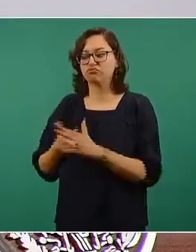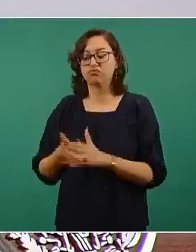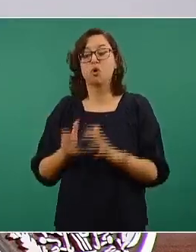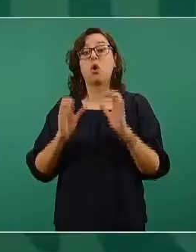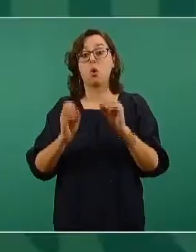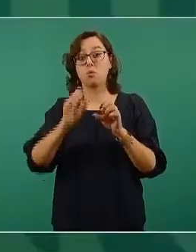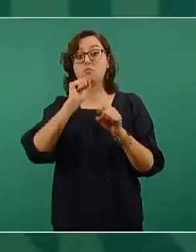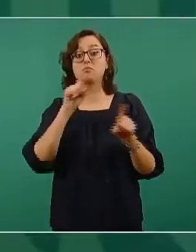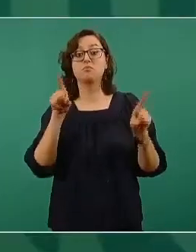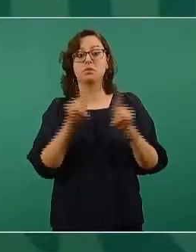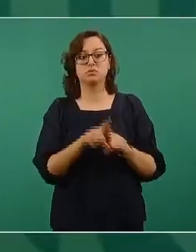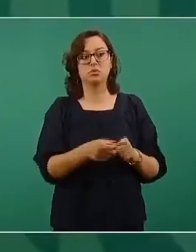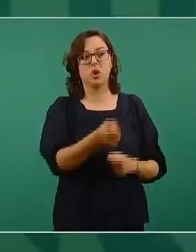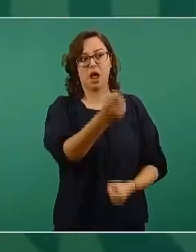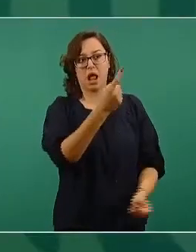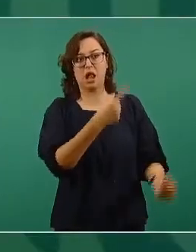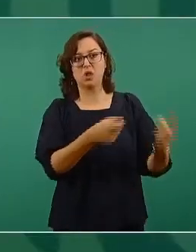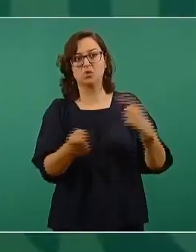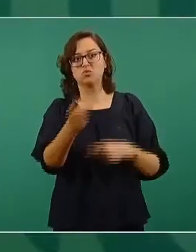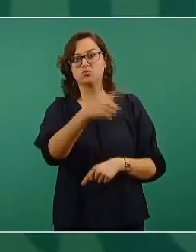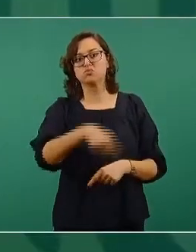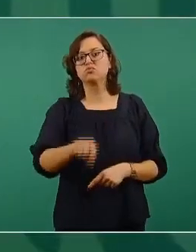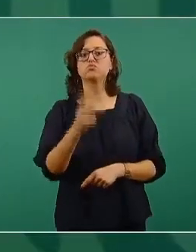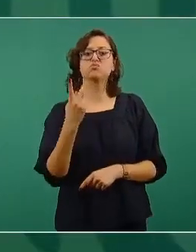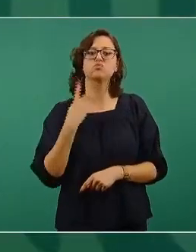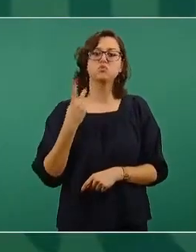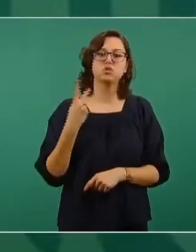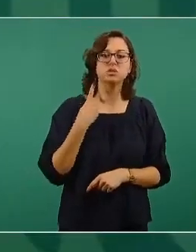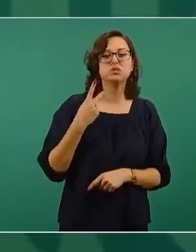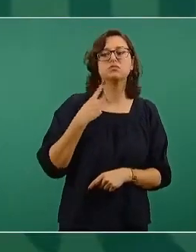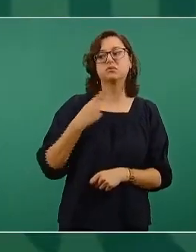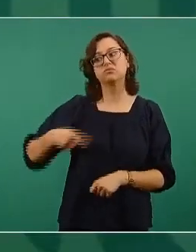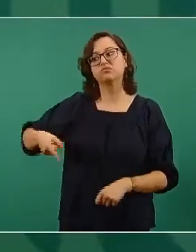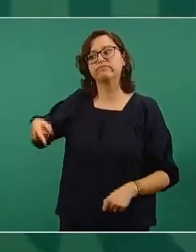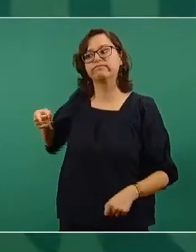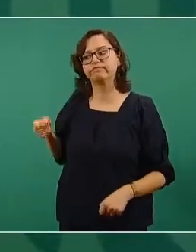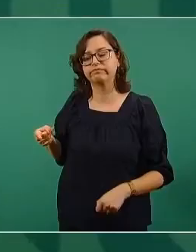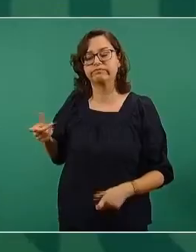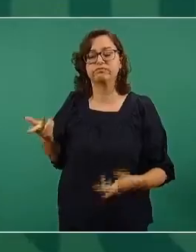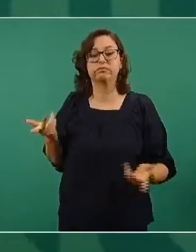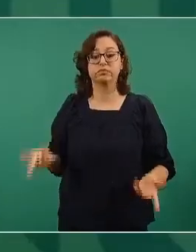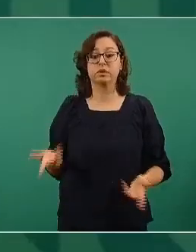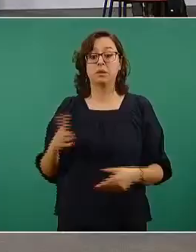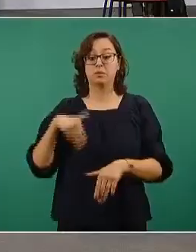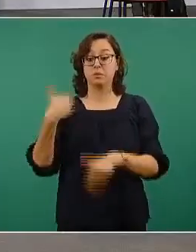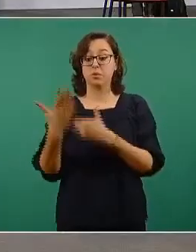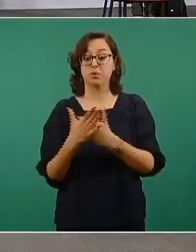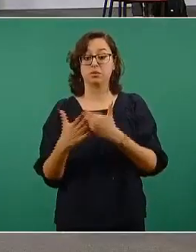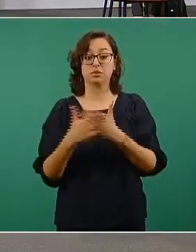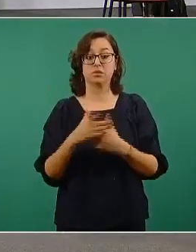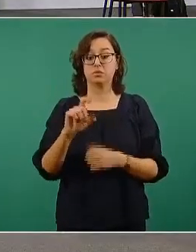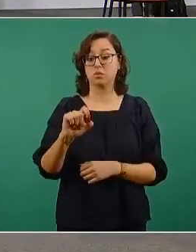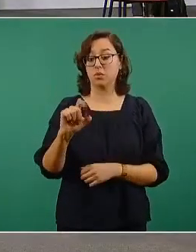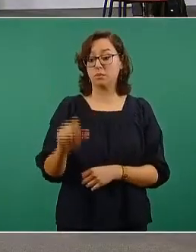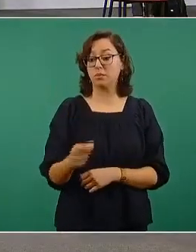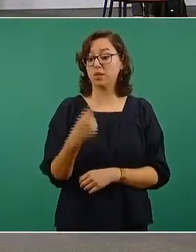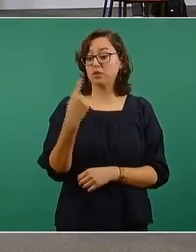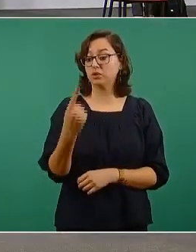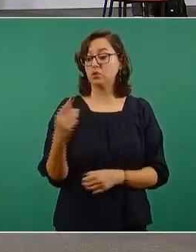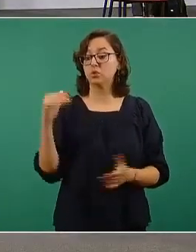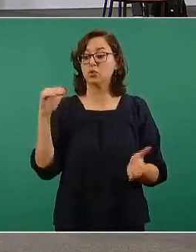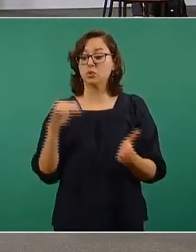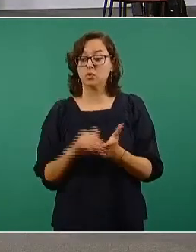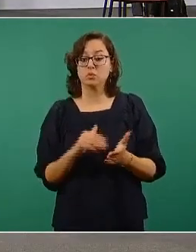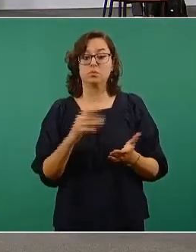blanco. Todos los aspirantes a los más de 21,000 cargos públicos que se elegirán el próximo 6 de